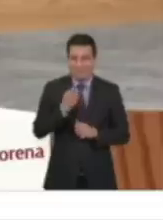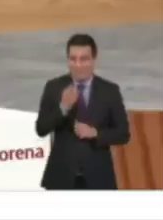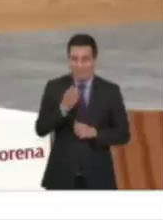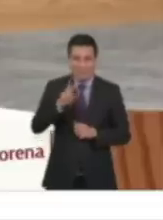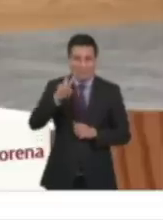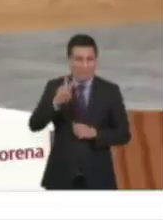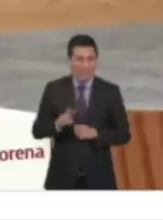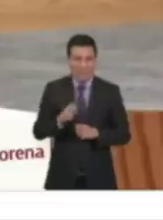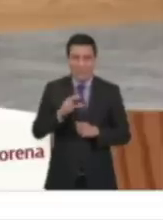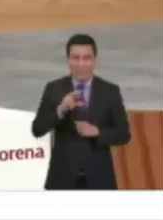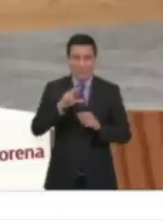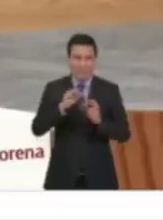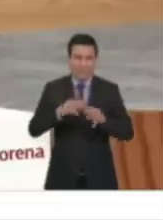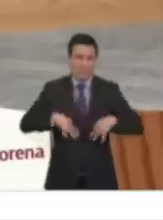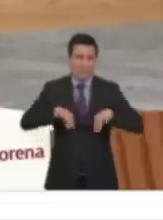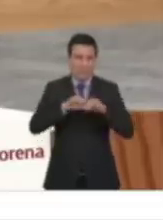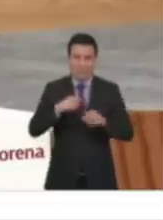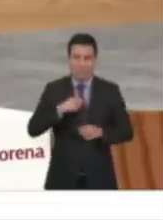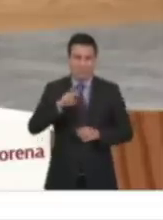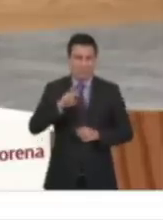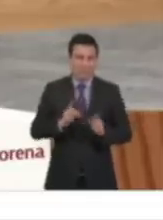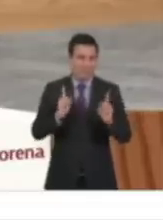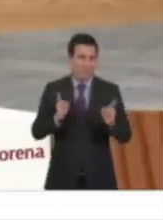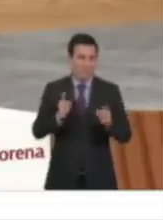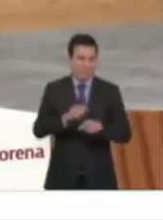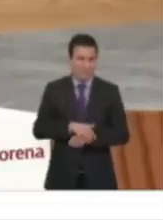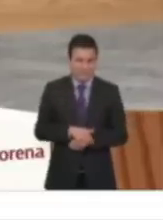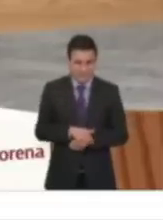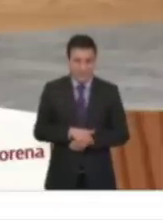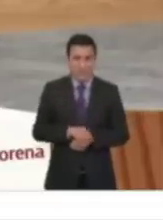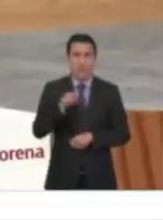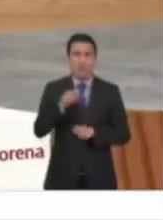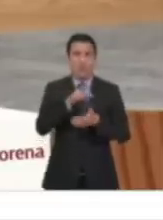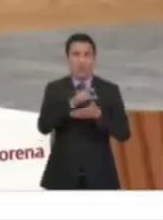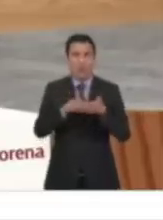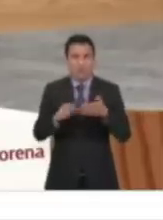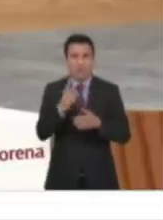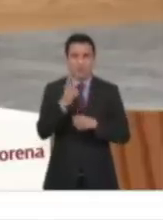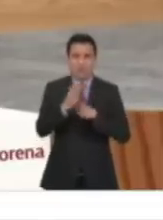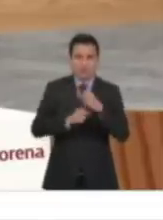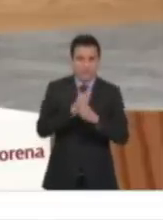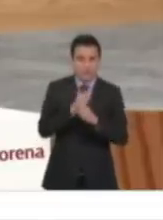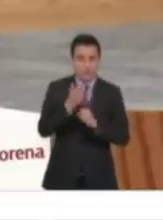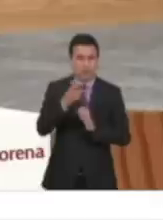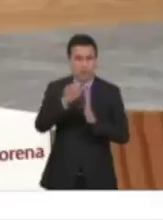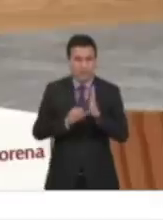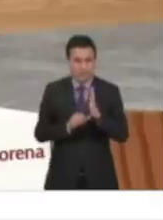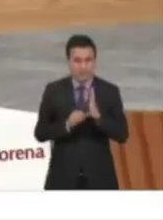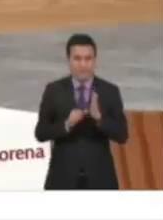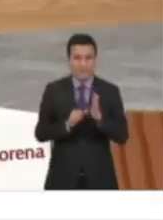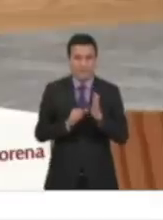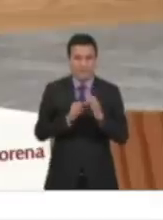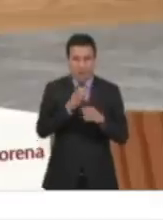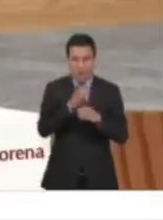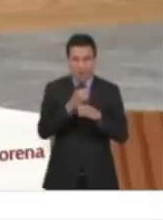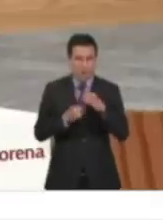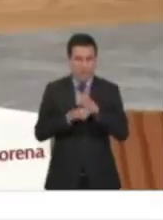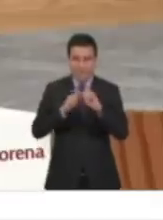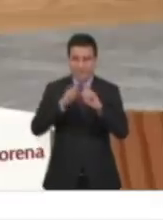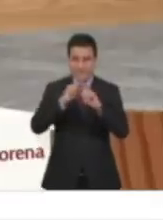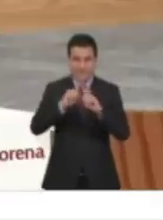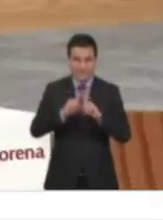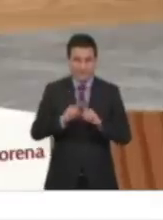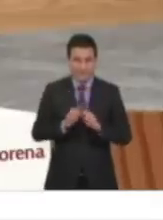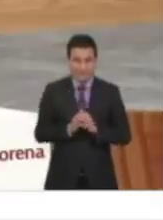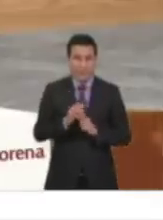que Campeche. Me vale verga. Entonces, todo proveedor que le compraste durante 2 años, 8 meses, dos años que vamos acá, lo